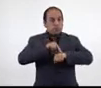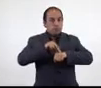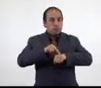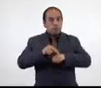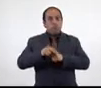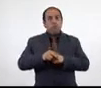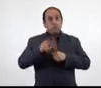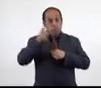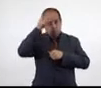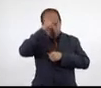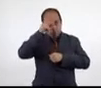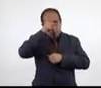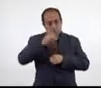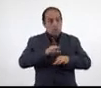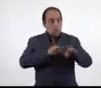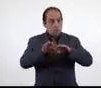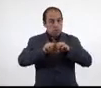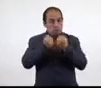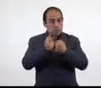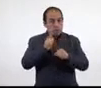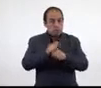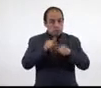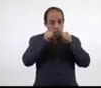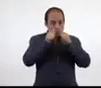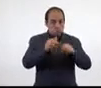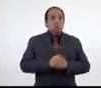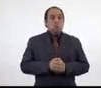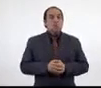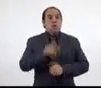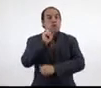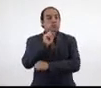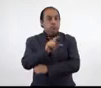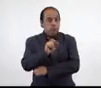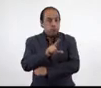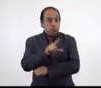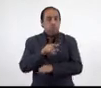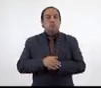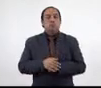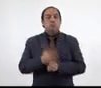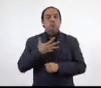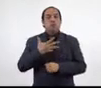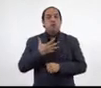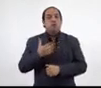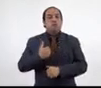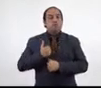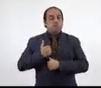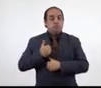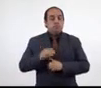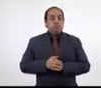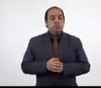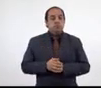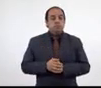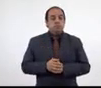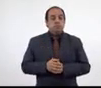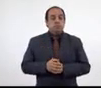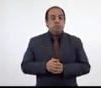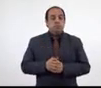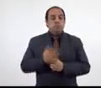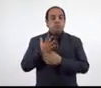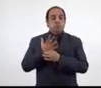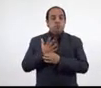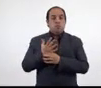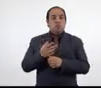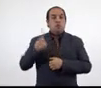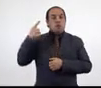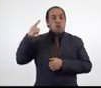y atención de trabajo social. De la misma manera, a través de funcionarios de alto nivel, es como la jefa de gobierno